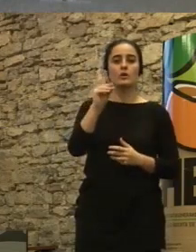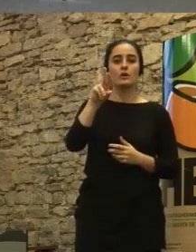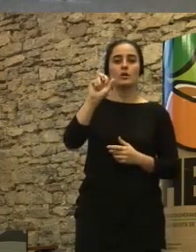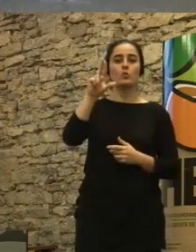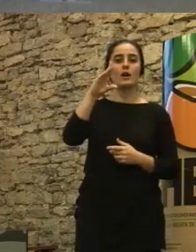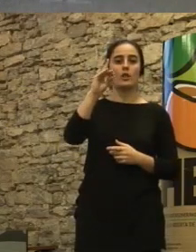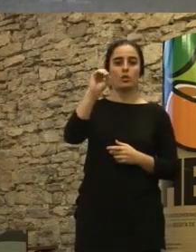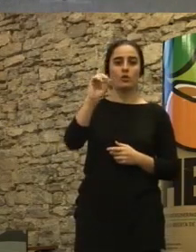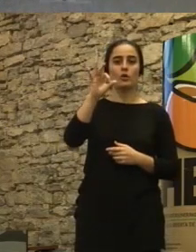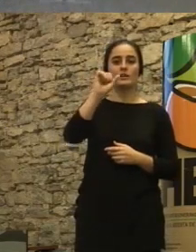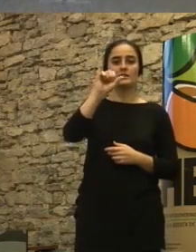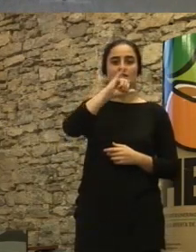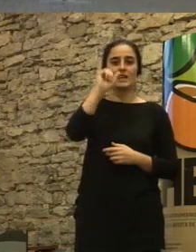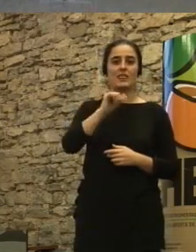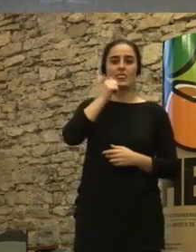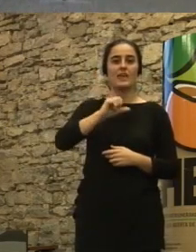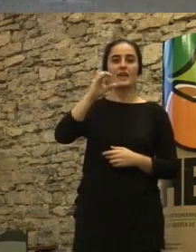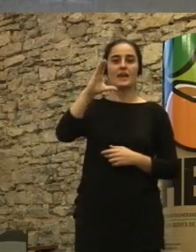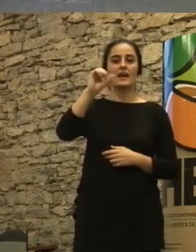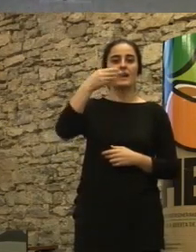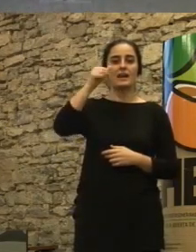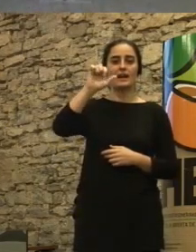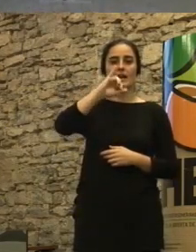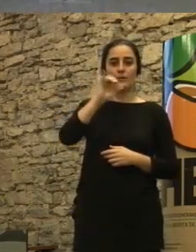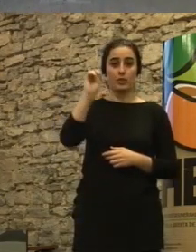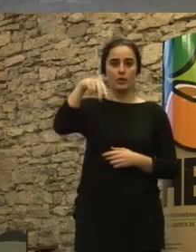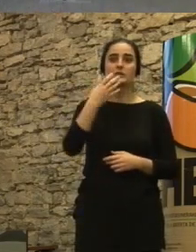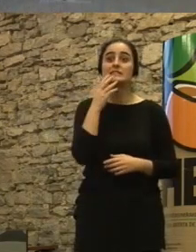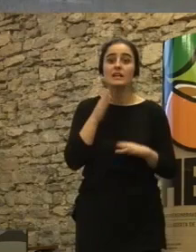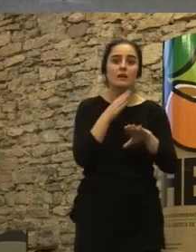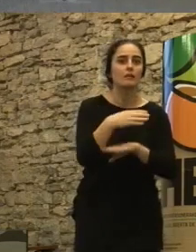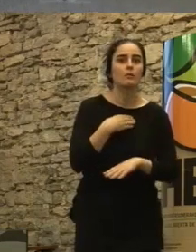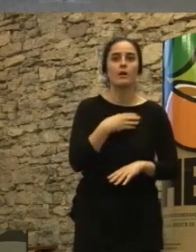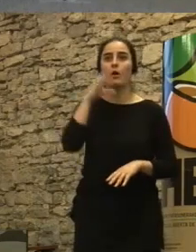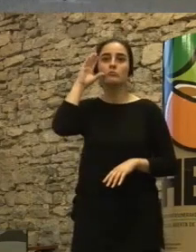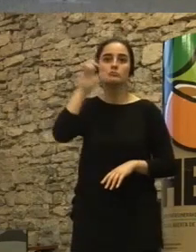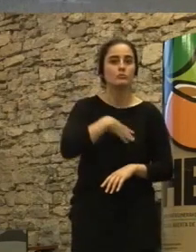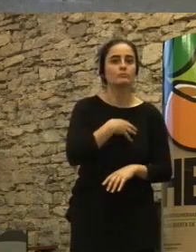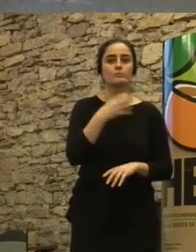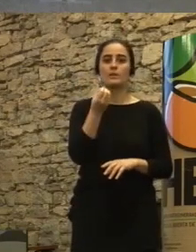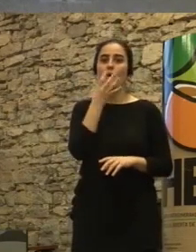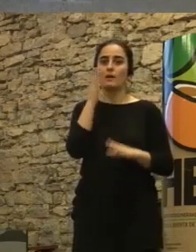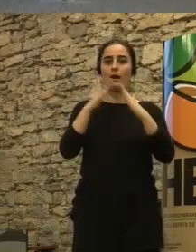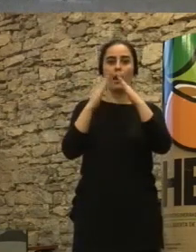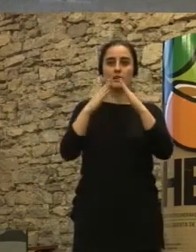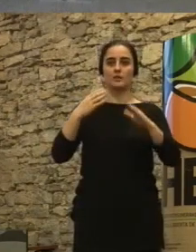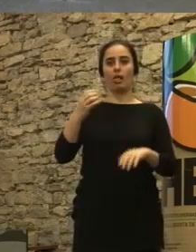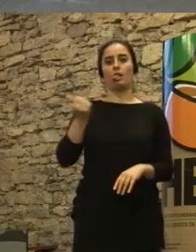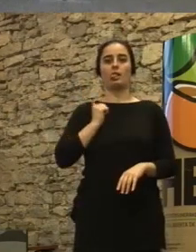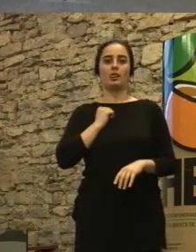Cabezón. Si no tuvieron la posibilidad de verla y escucharla, pues la tienen ahí para en casa, cuando tengan un ratito, ponérsela